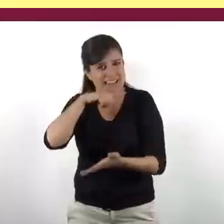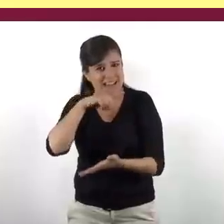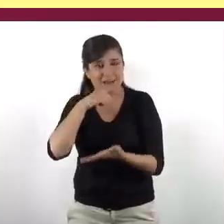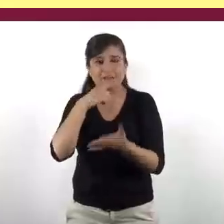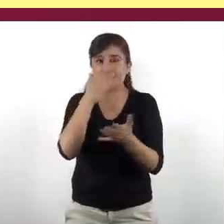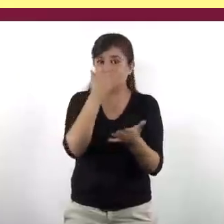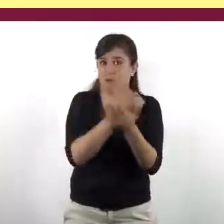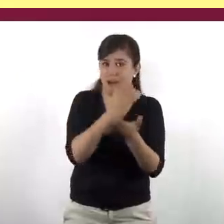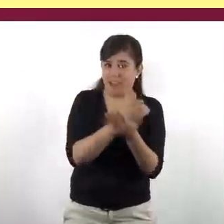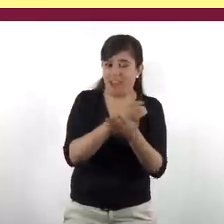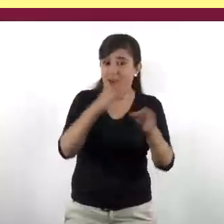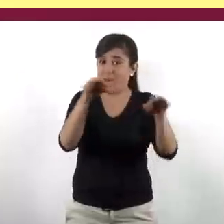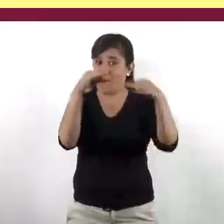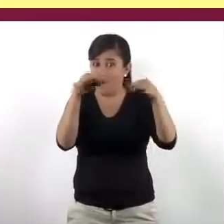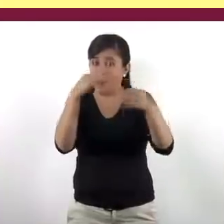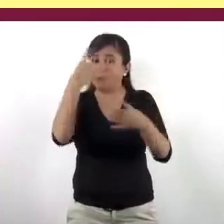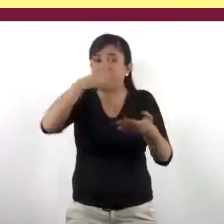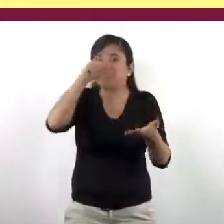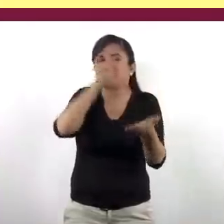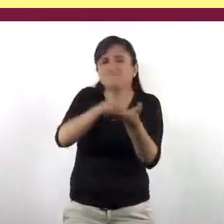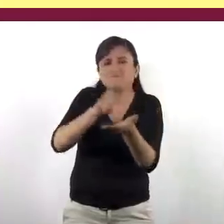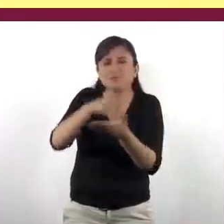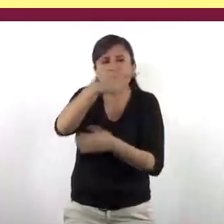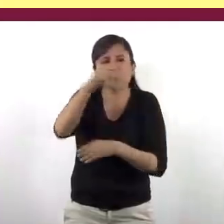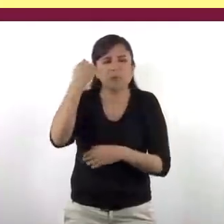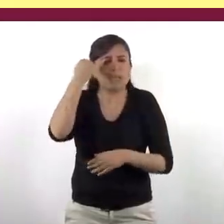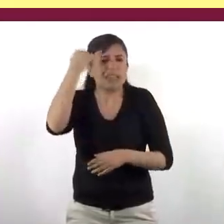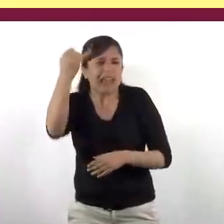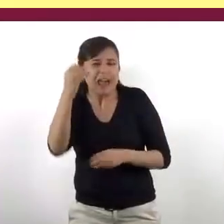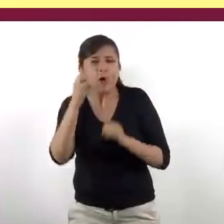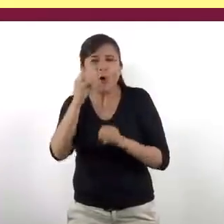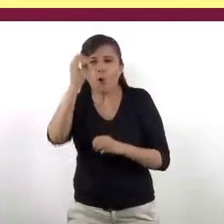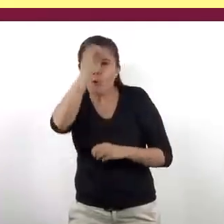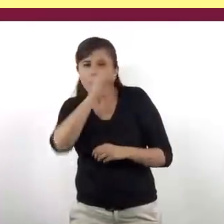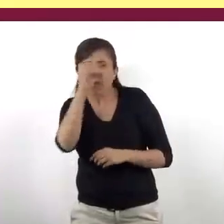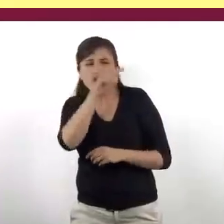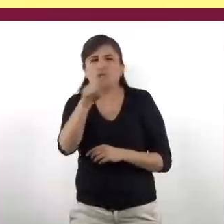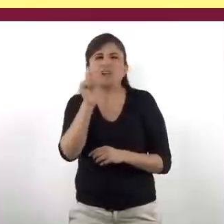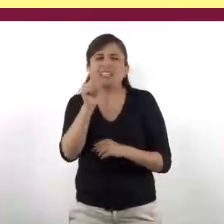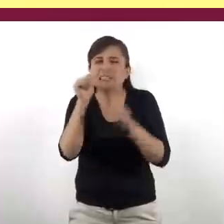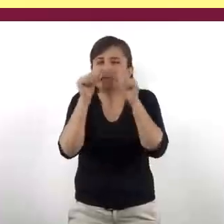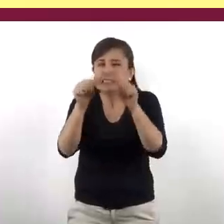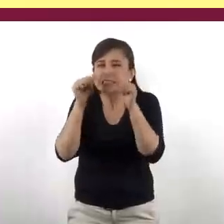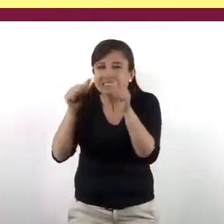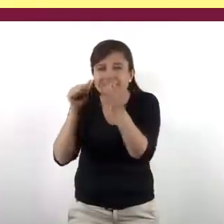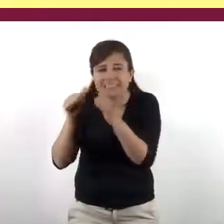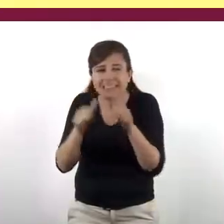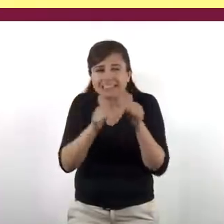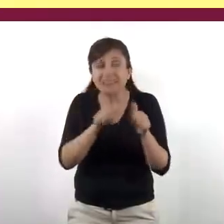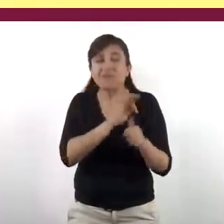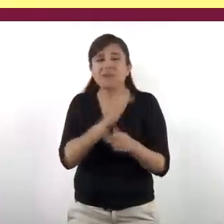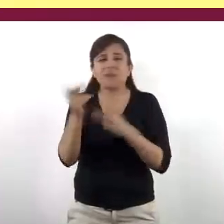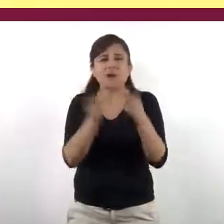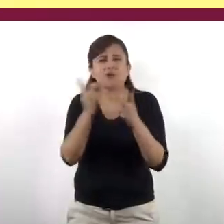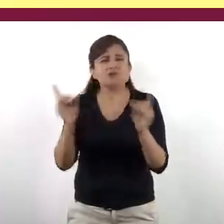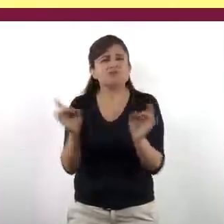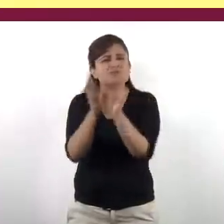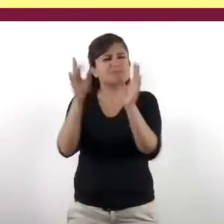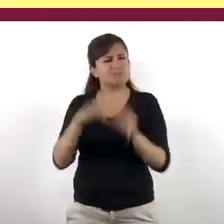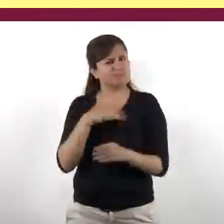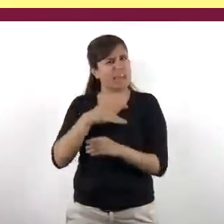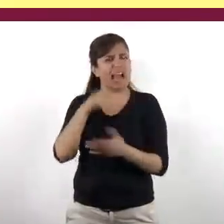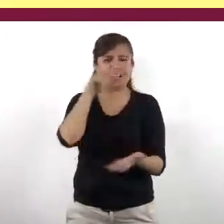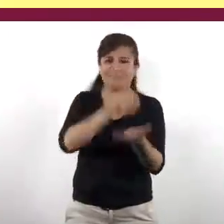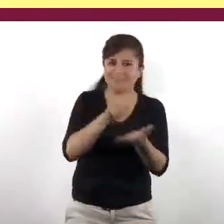un cuaderno o una hoja para anotar las ideas principales que escuchen y las preguntas que les puedan surgir a lo largo